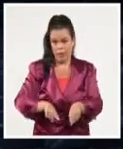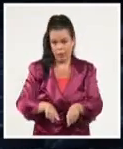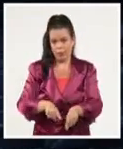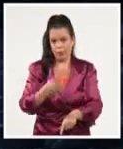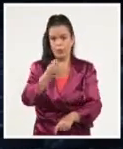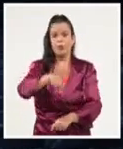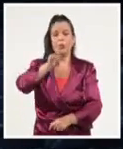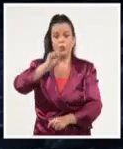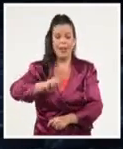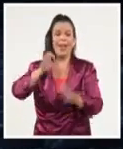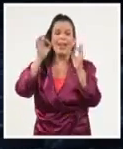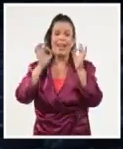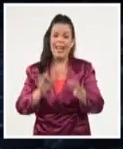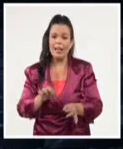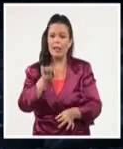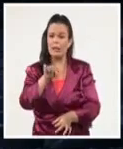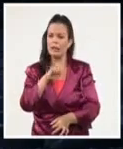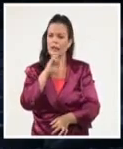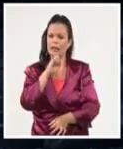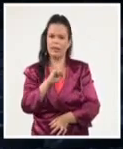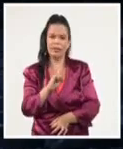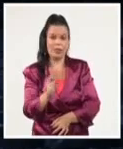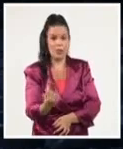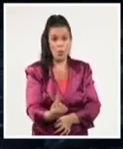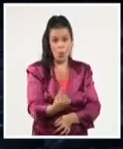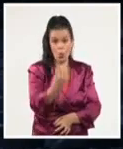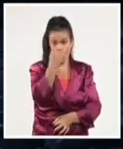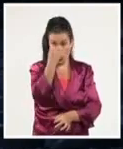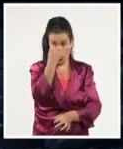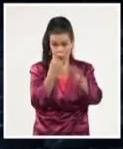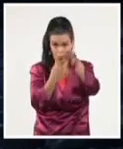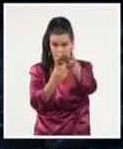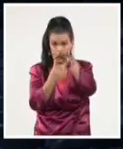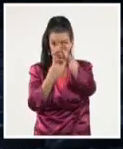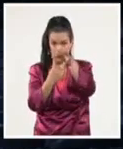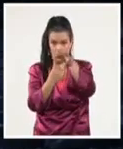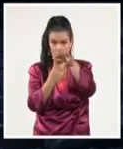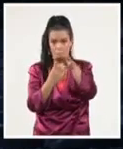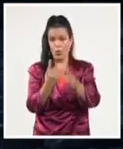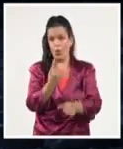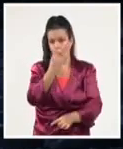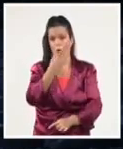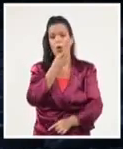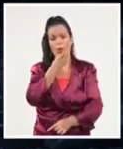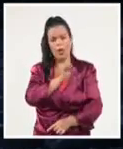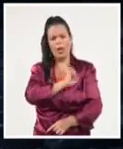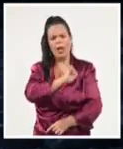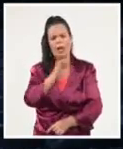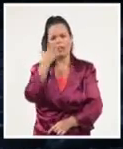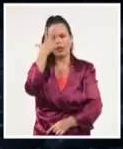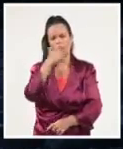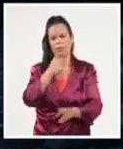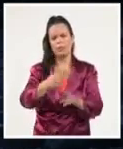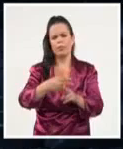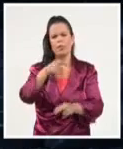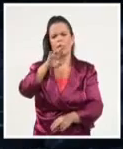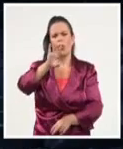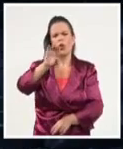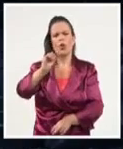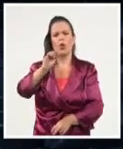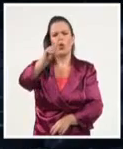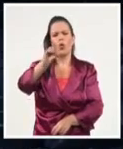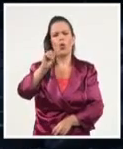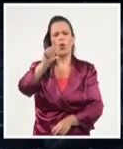posibilidades aquí son escasas, salvo un personaje como Rodolfo Hernández, que puede y de hecho ya está sorprendiendo